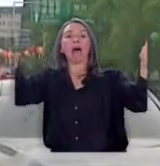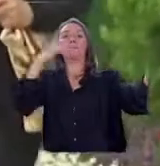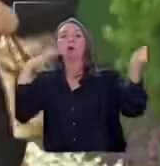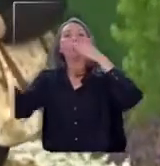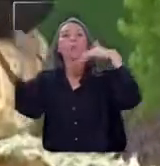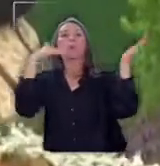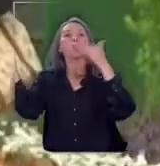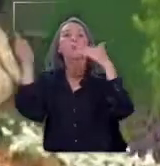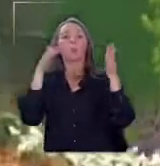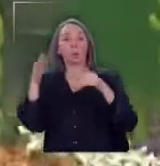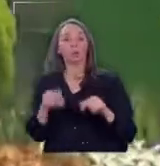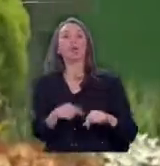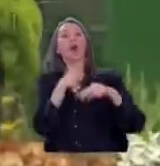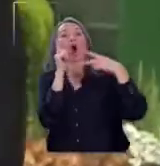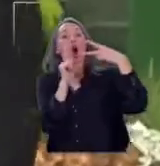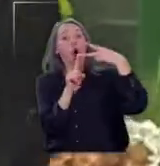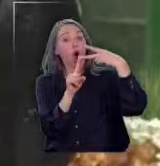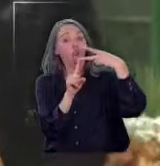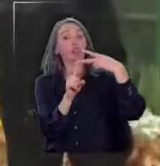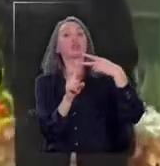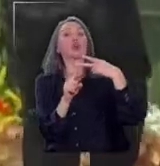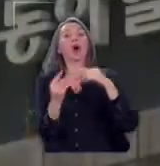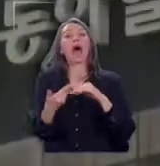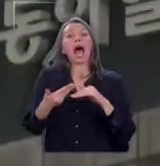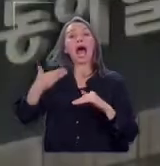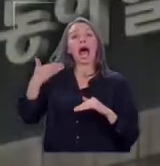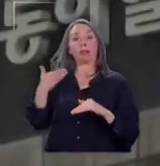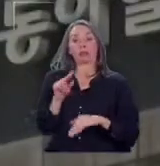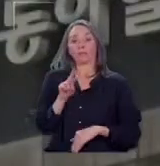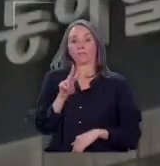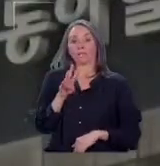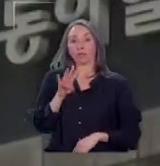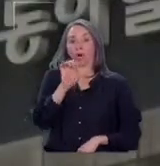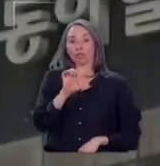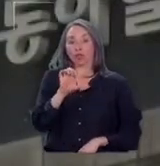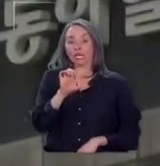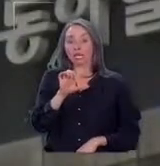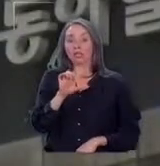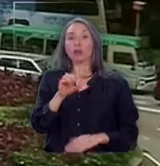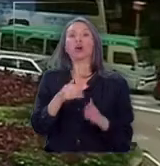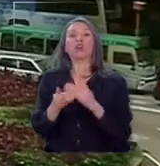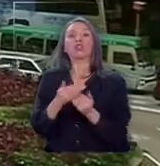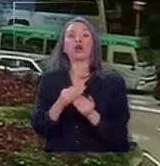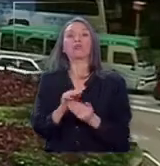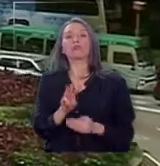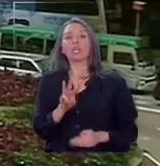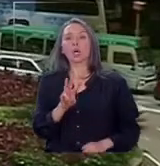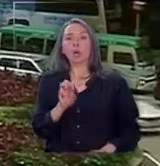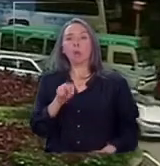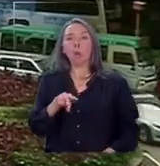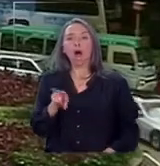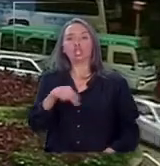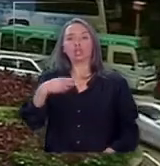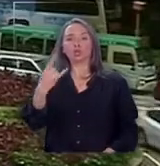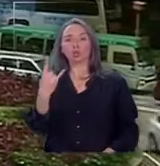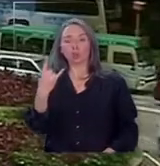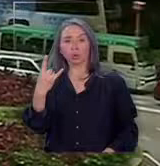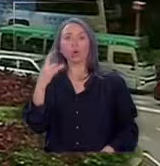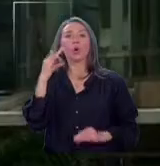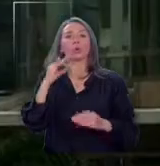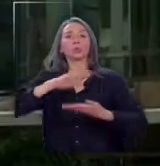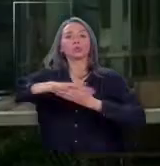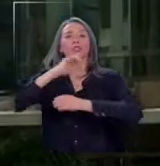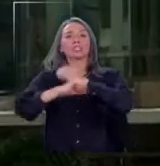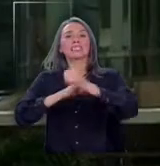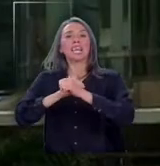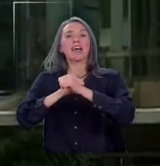hora el otro caso sucedió antes el 24 de enero en la provincia de huanchu plena celebración del año